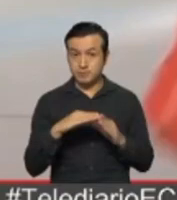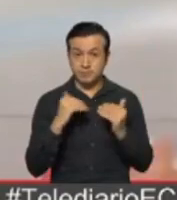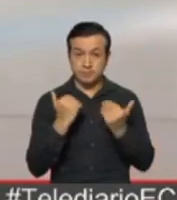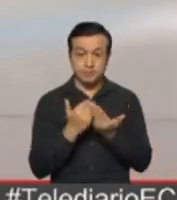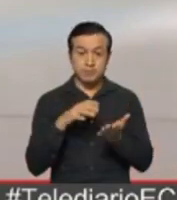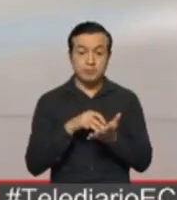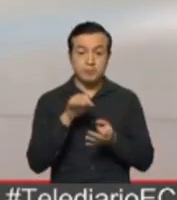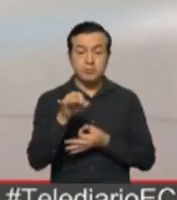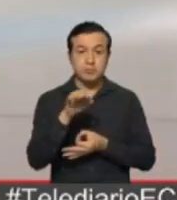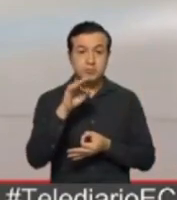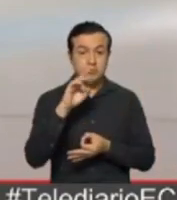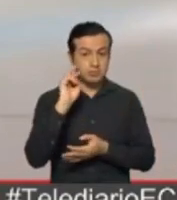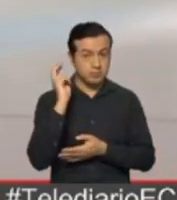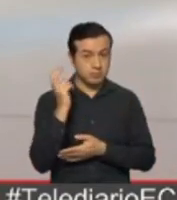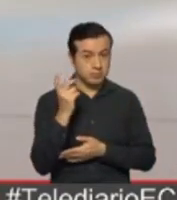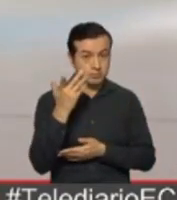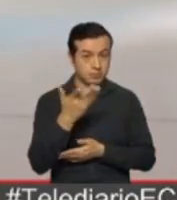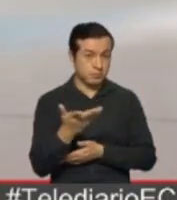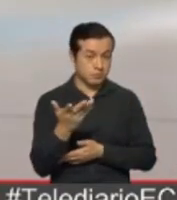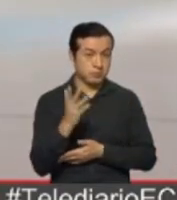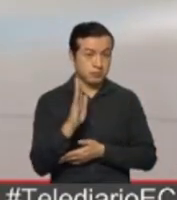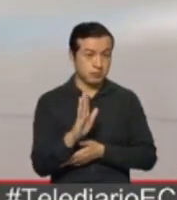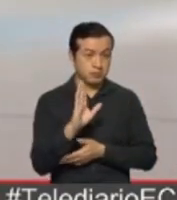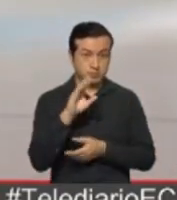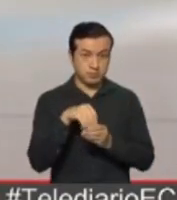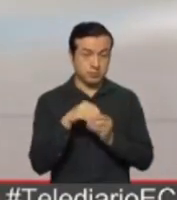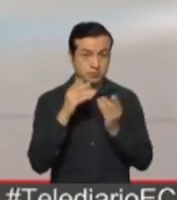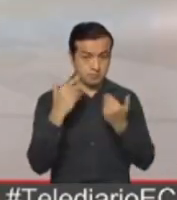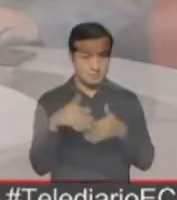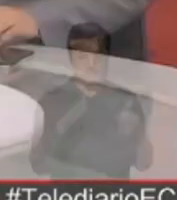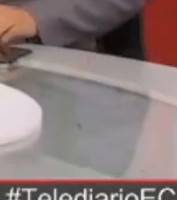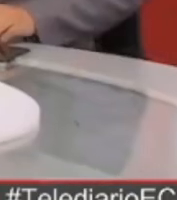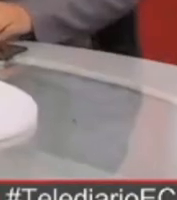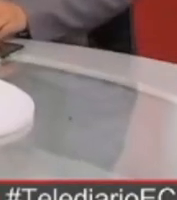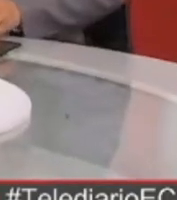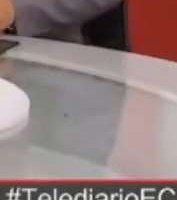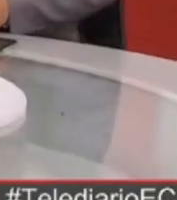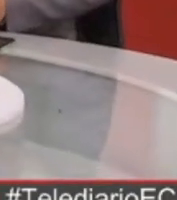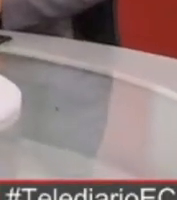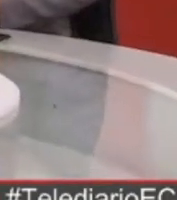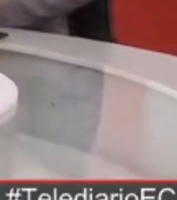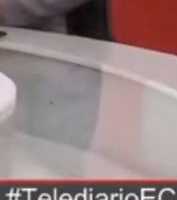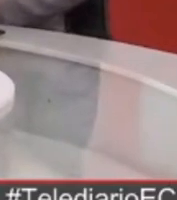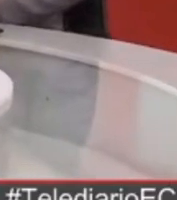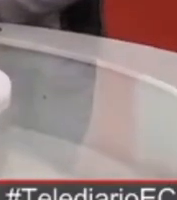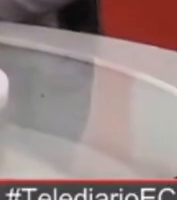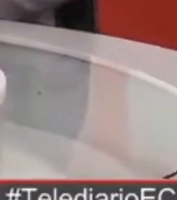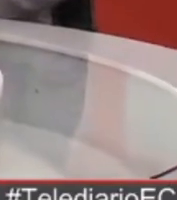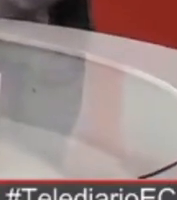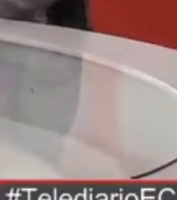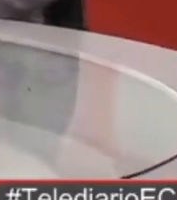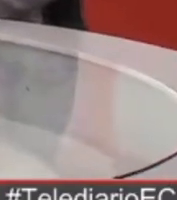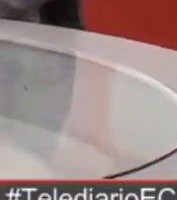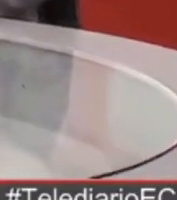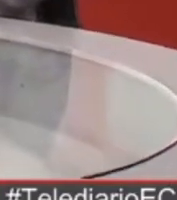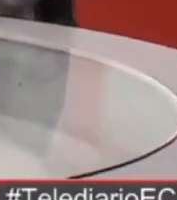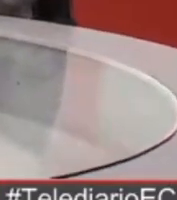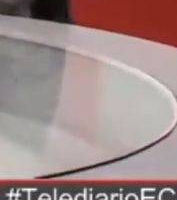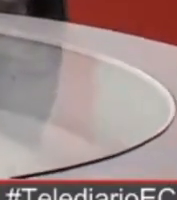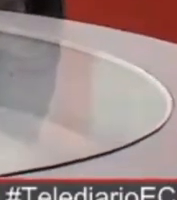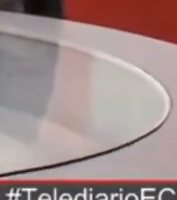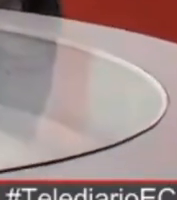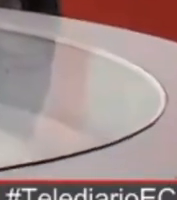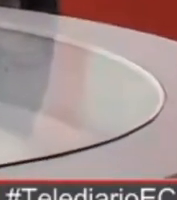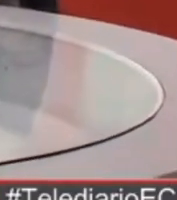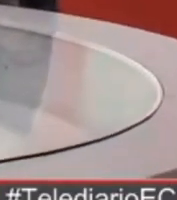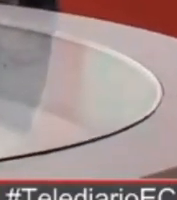provincial de turismo en donde son parte también la asociación de hoteleros de imbabura y junto a ellos se ha